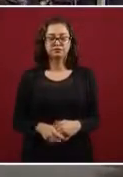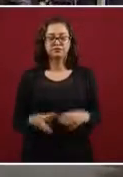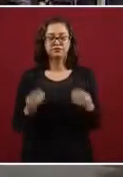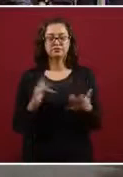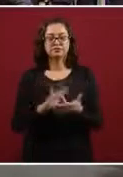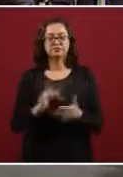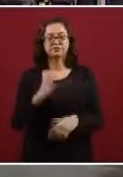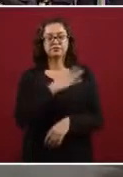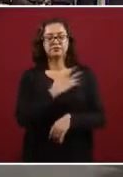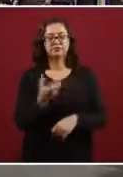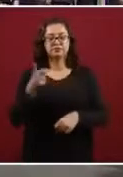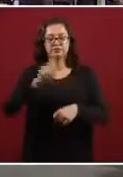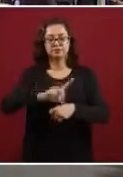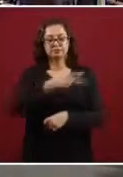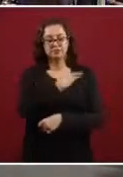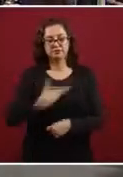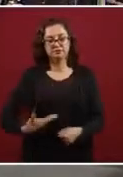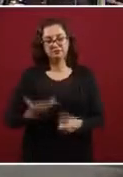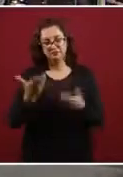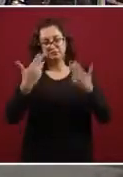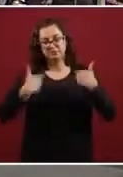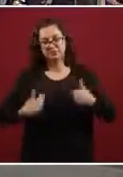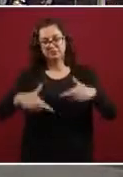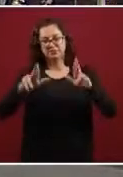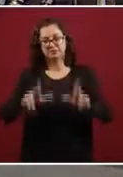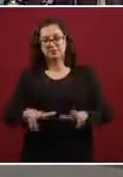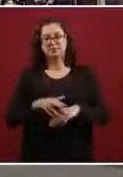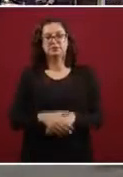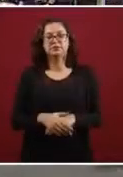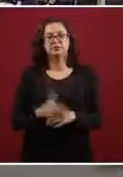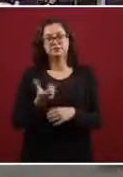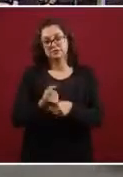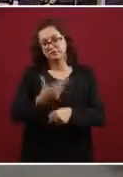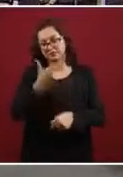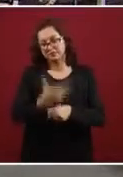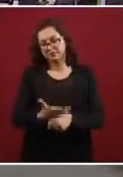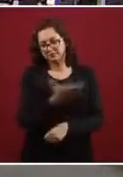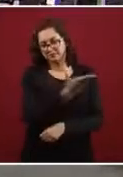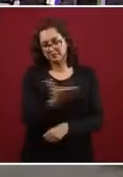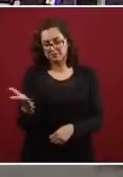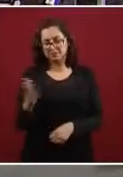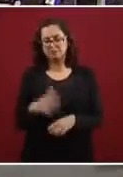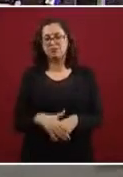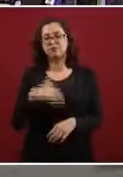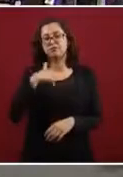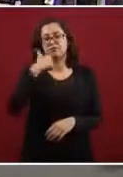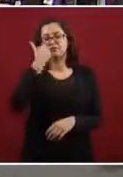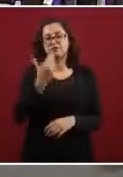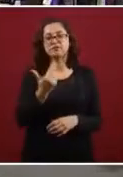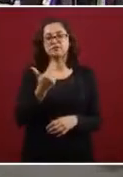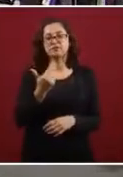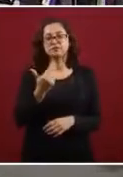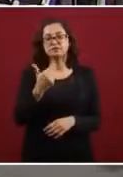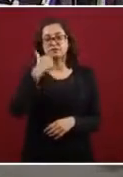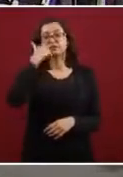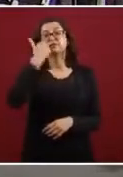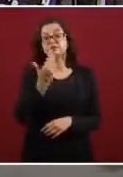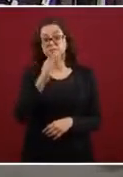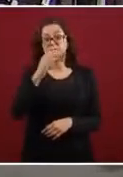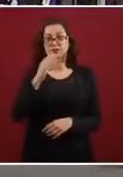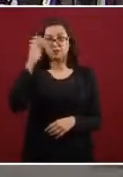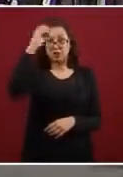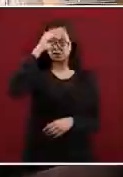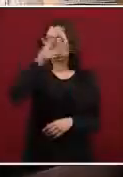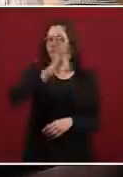Buenos días, señor presidente, señor canciller, señora secretaria, buenos días. Quisiera preguntar, no